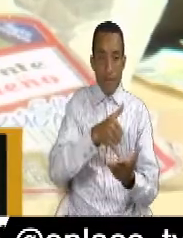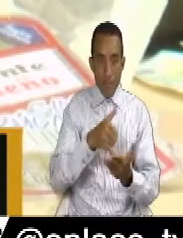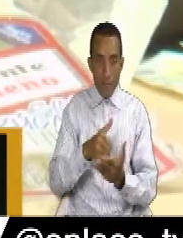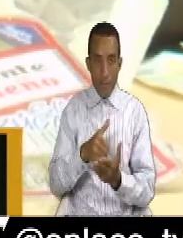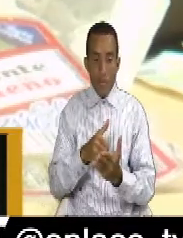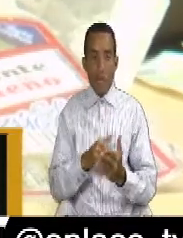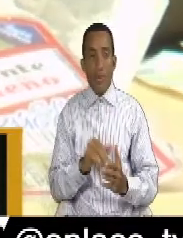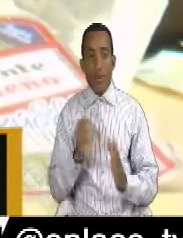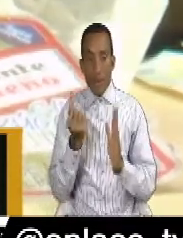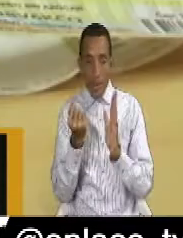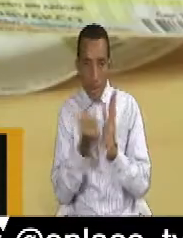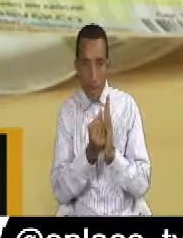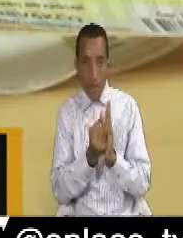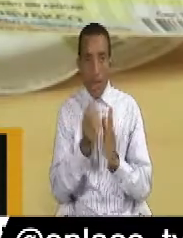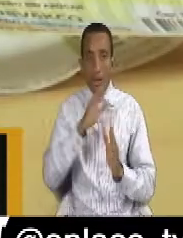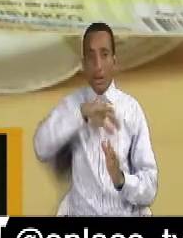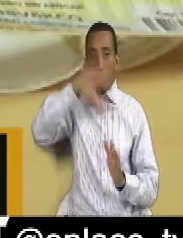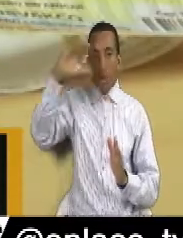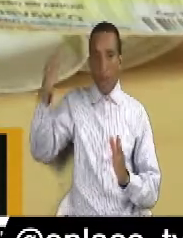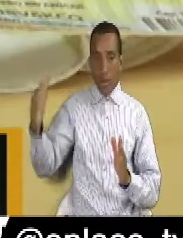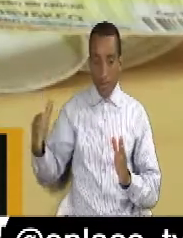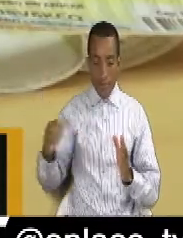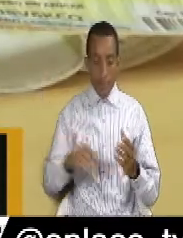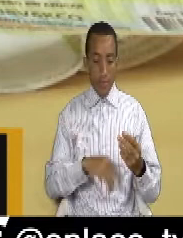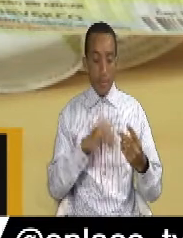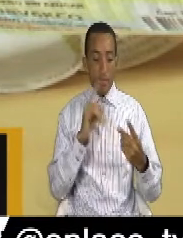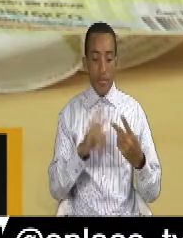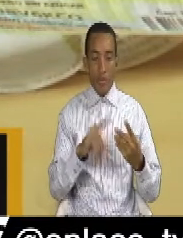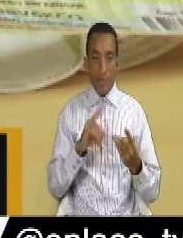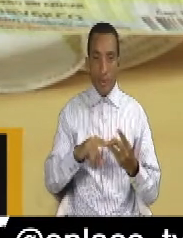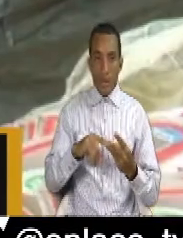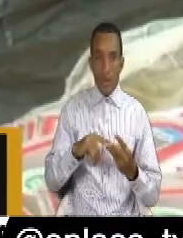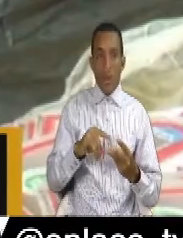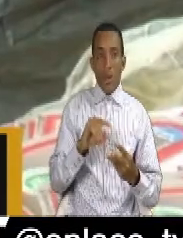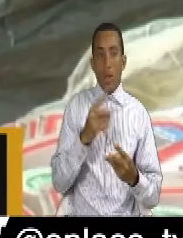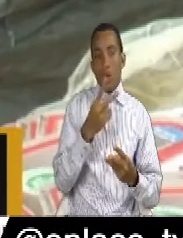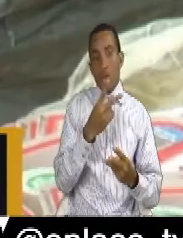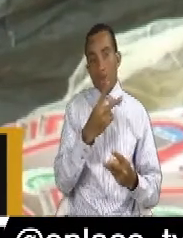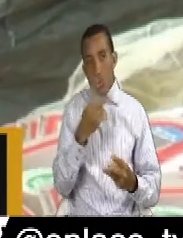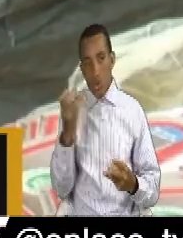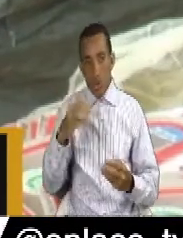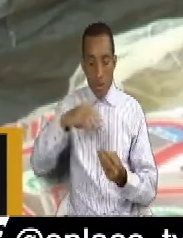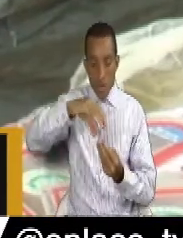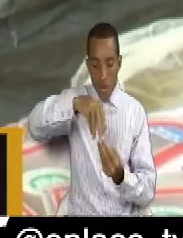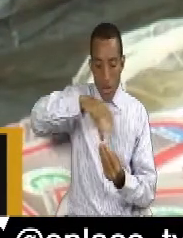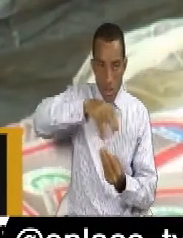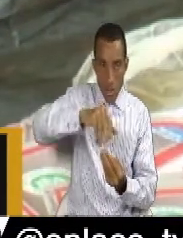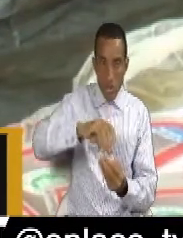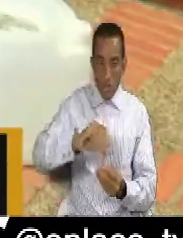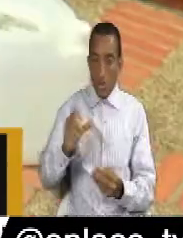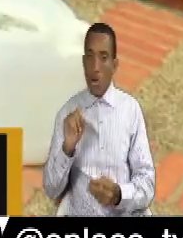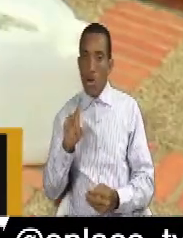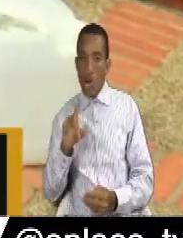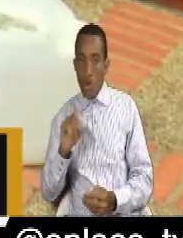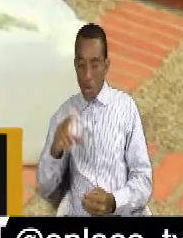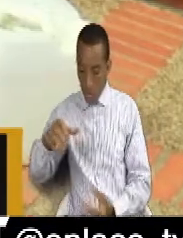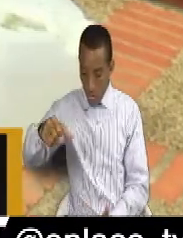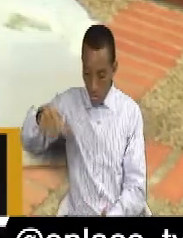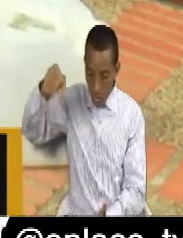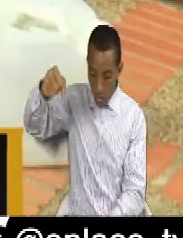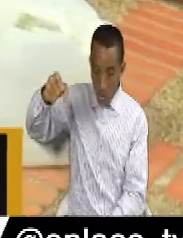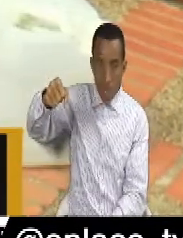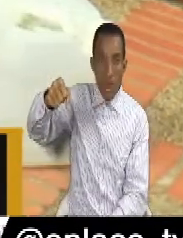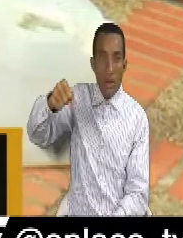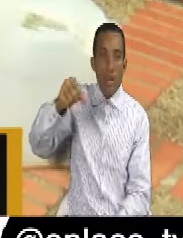antioqueño, 360 estampillas de aguardiente antioqueño, 200 tapas, 11 timbos y una caneca con mangueras y filtros. Pero lo